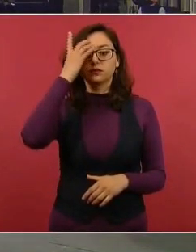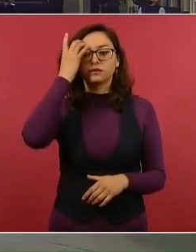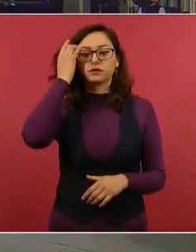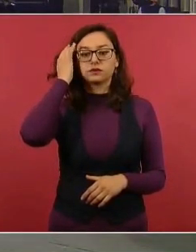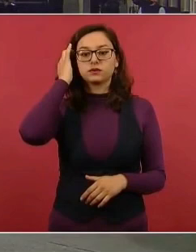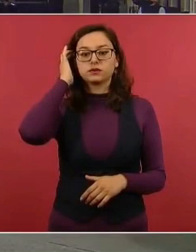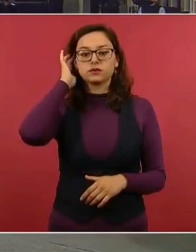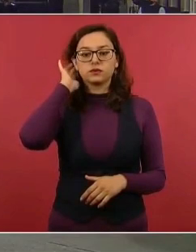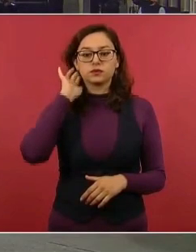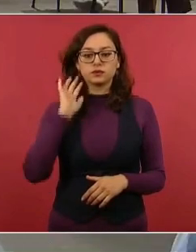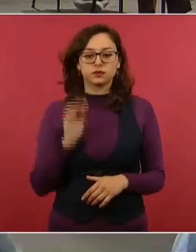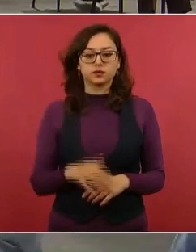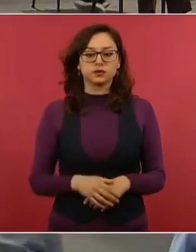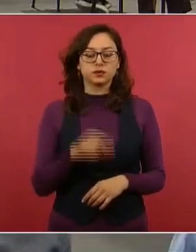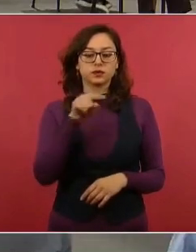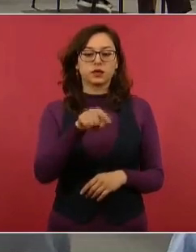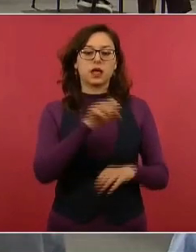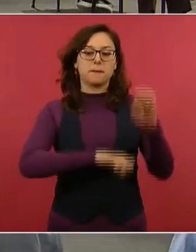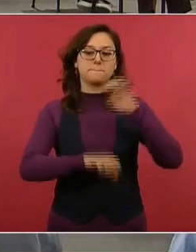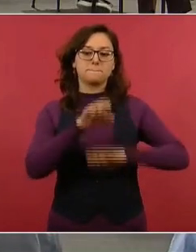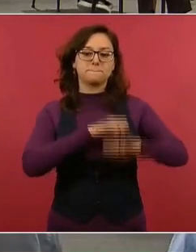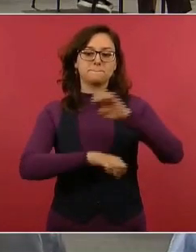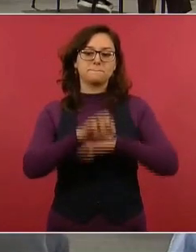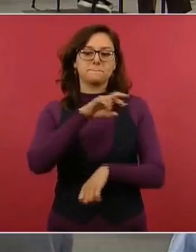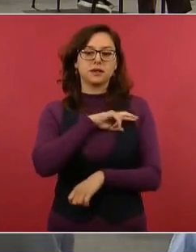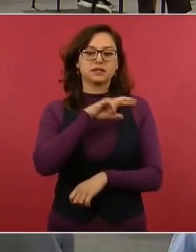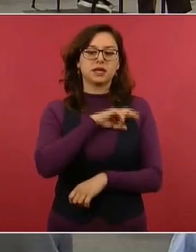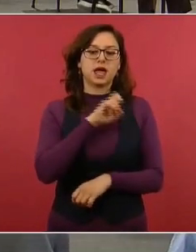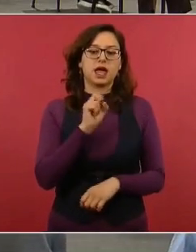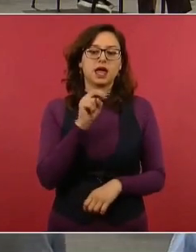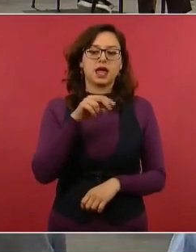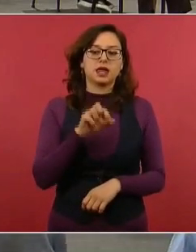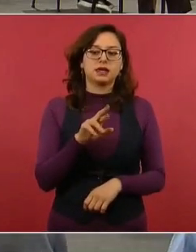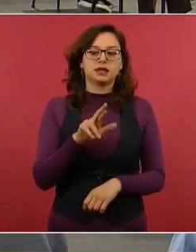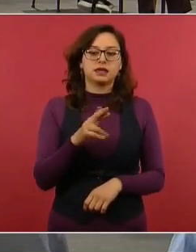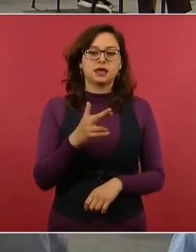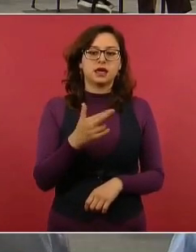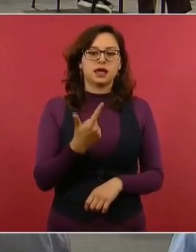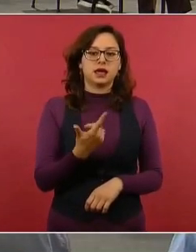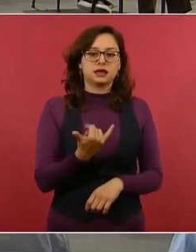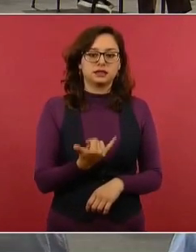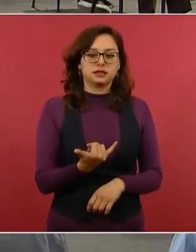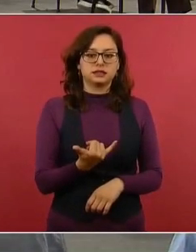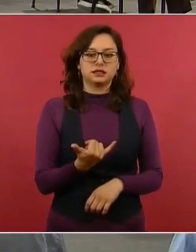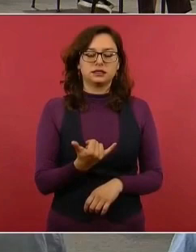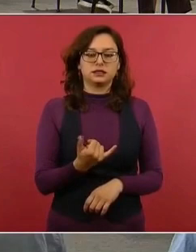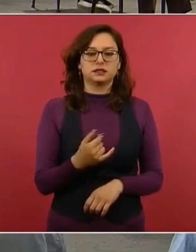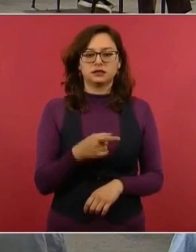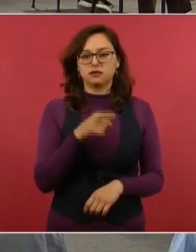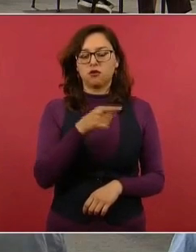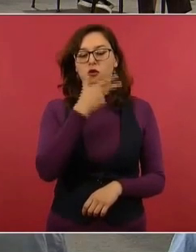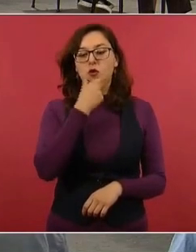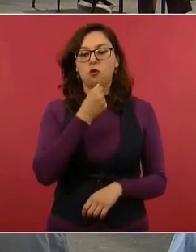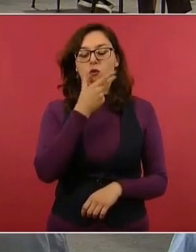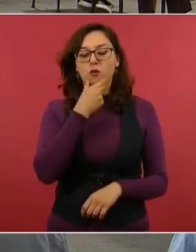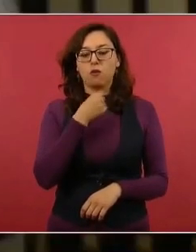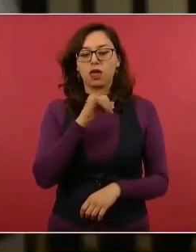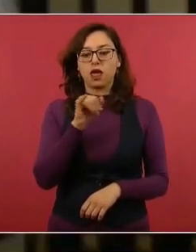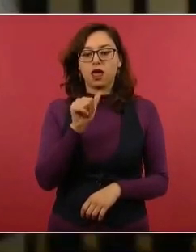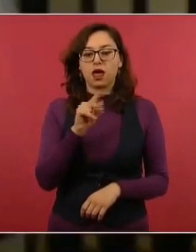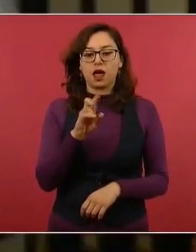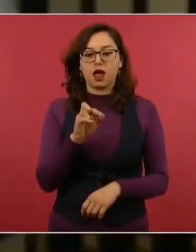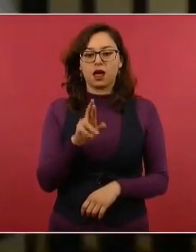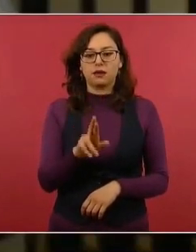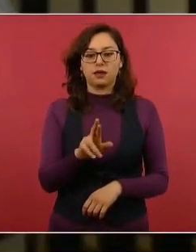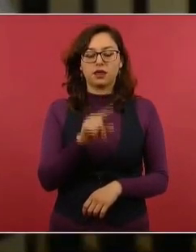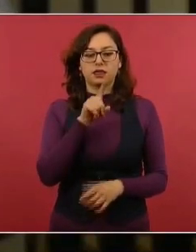Next Energy, de Javier Maiz Domene. Sí. Que tiene de